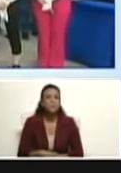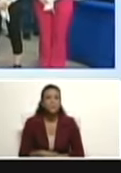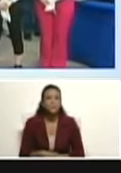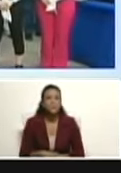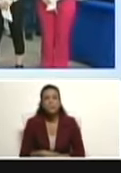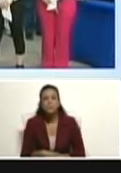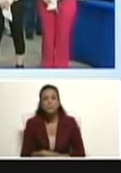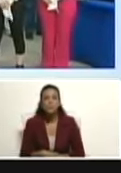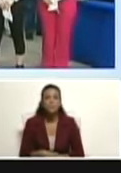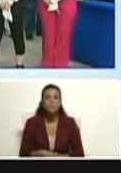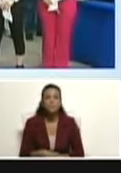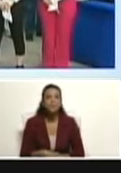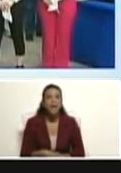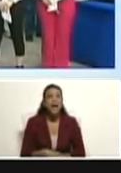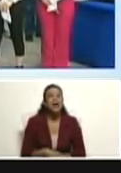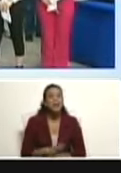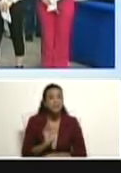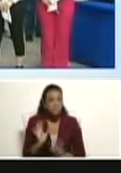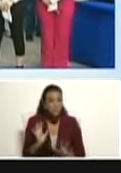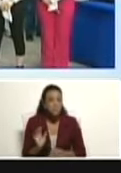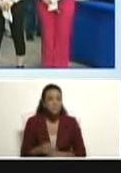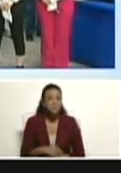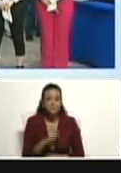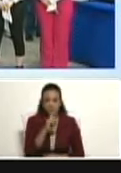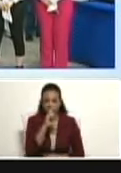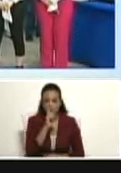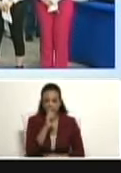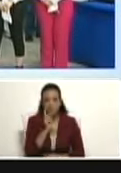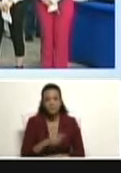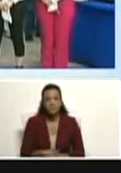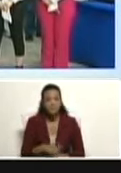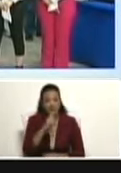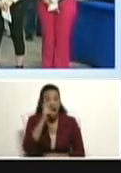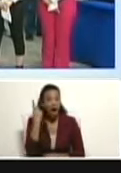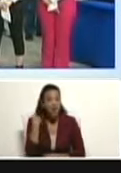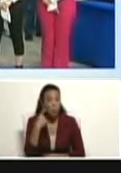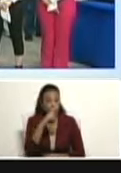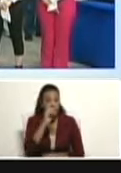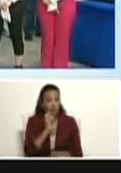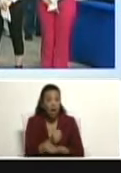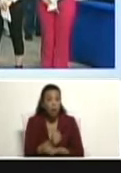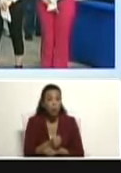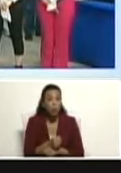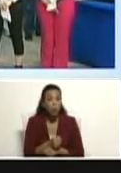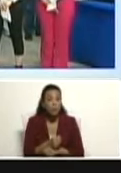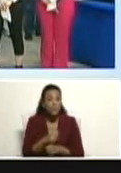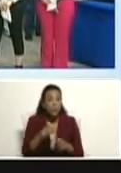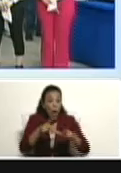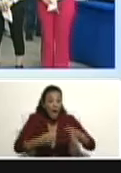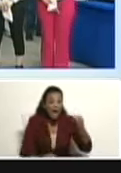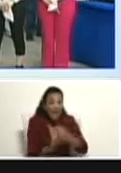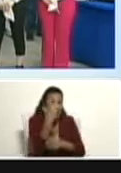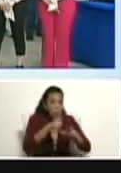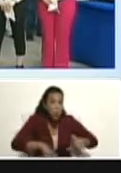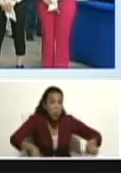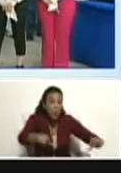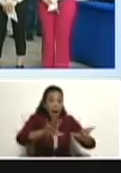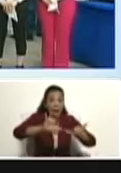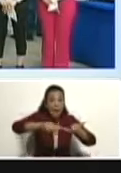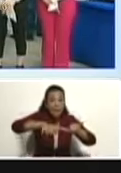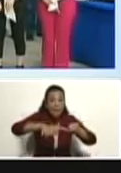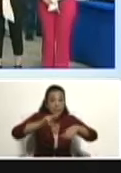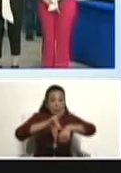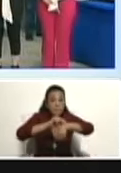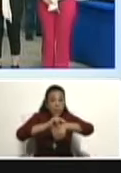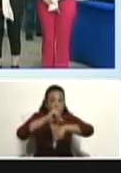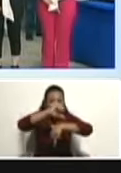de el año pasado, que di la orden de crear un centro de ingeniería